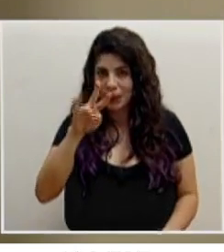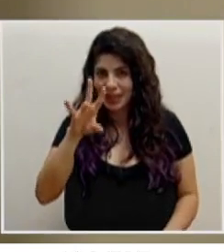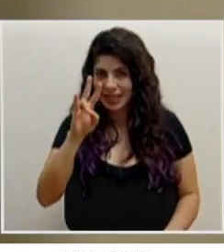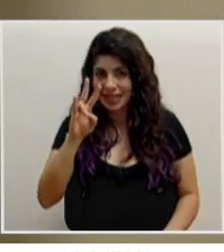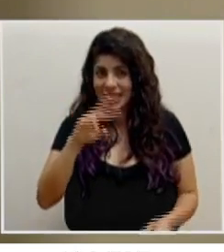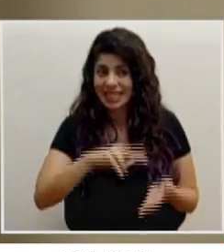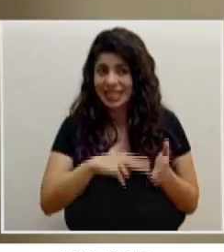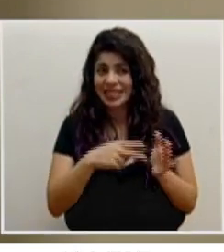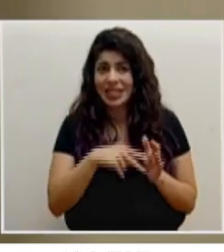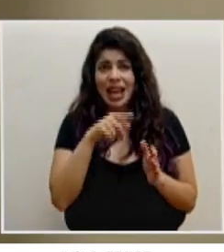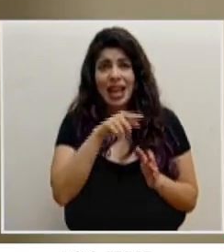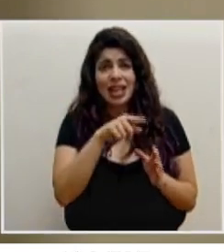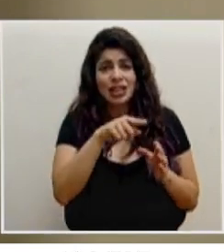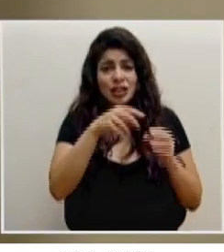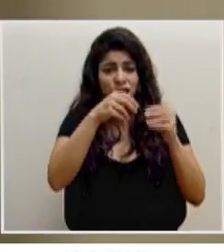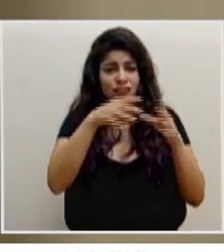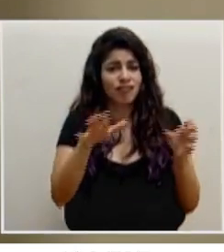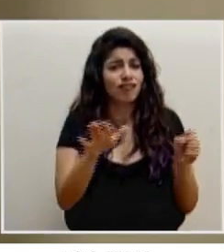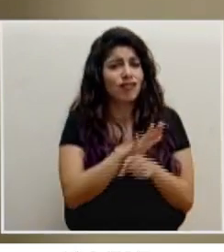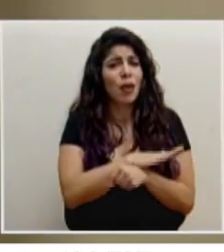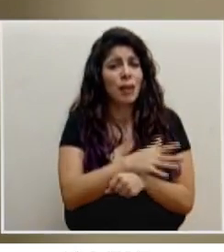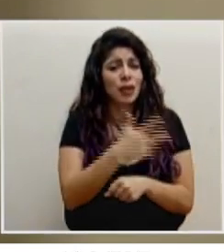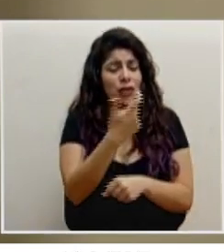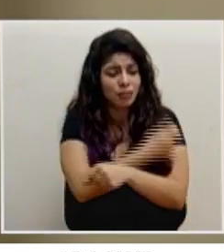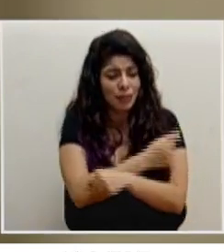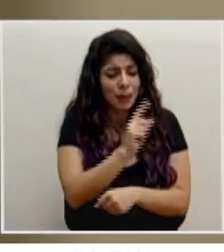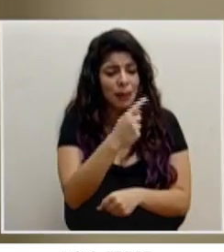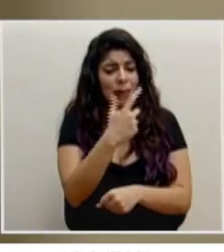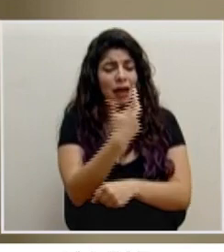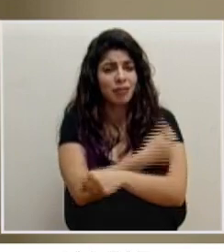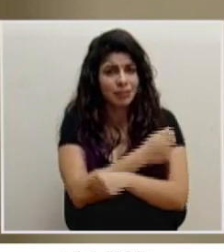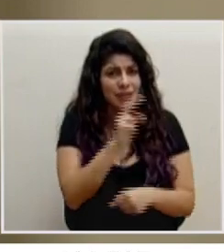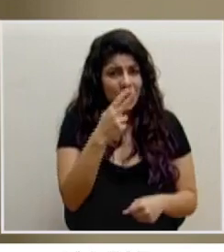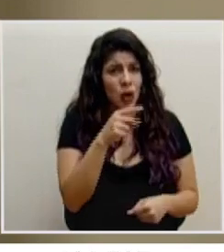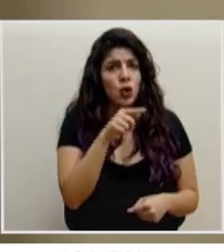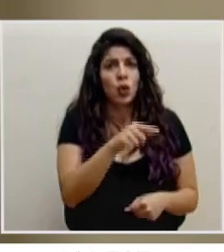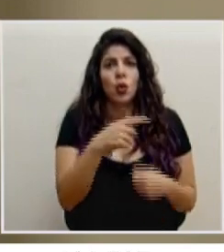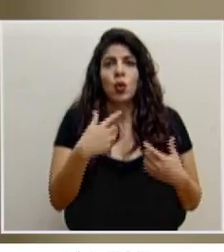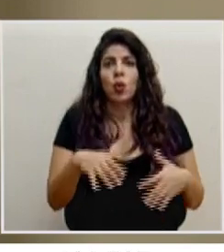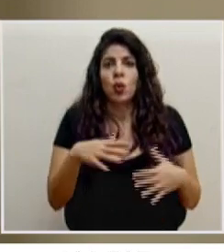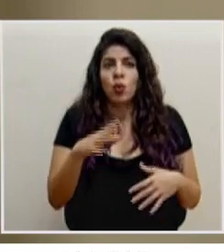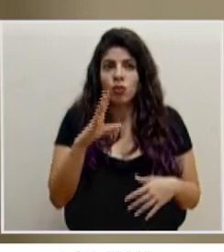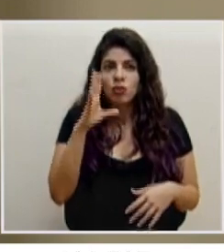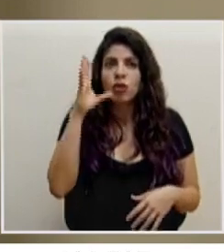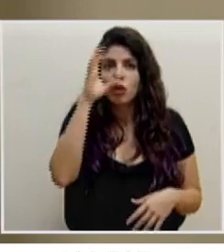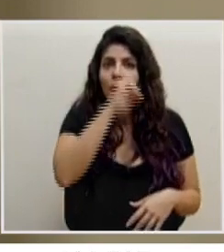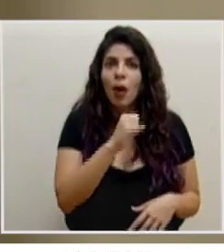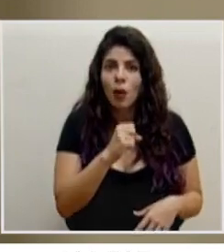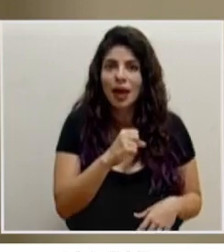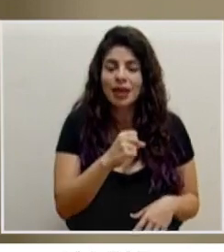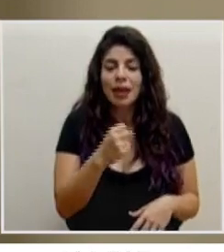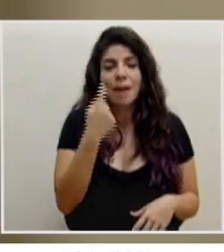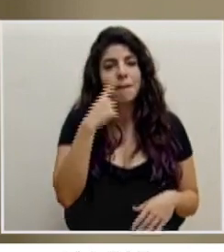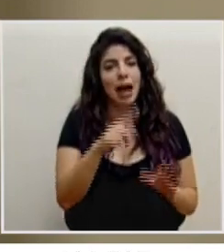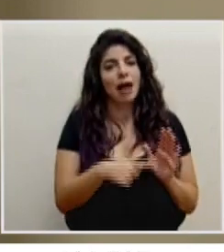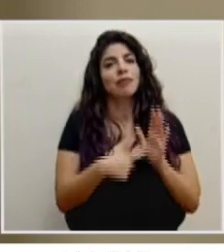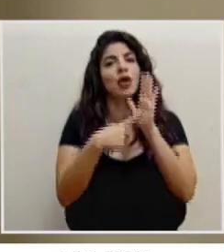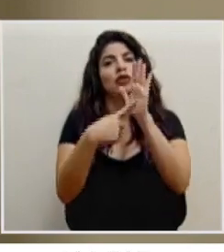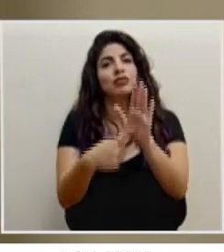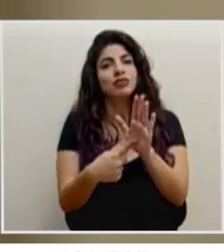63,827, que realmente esos son esos esquemas completos que son los que se están considerando para visualizar